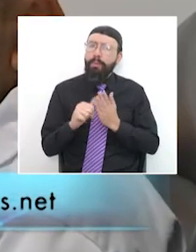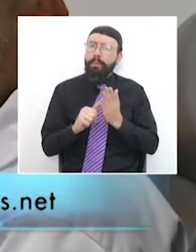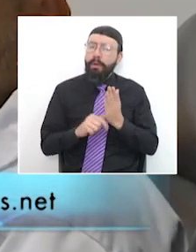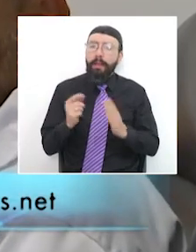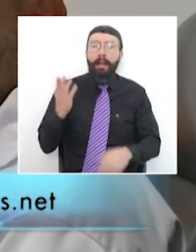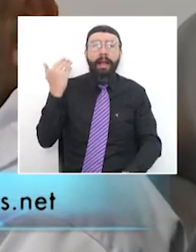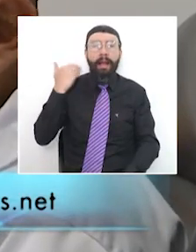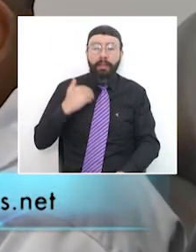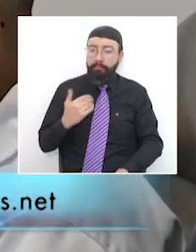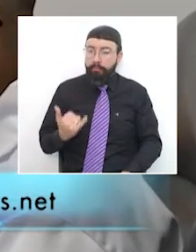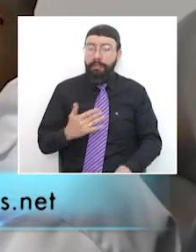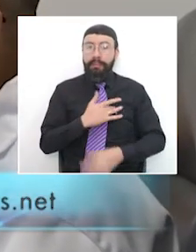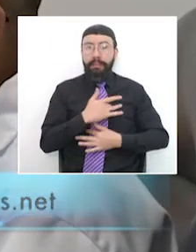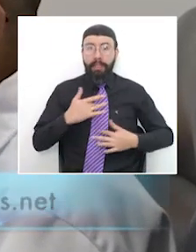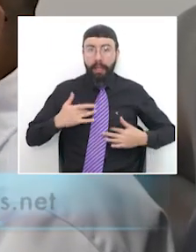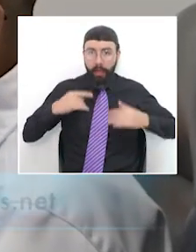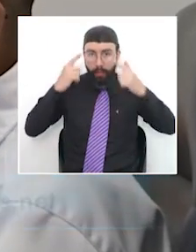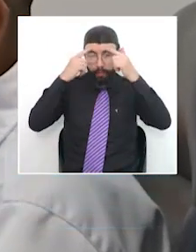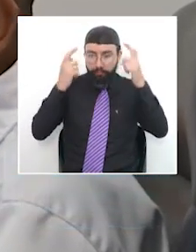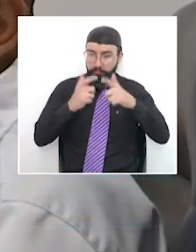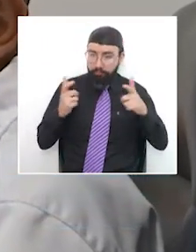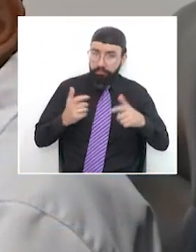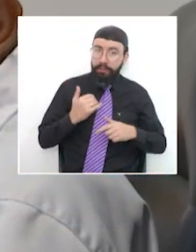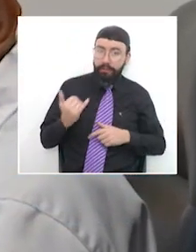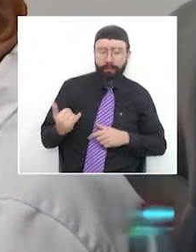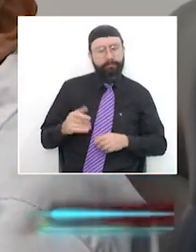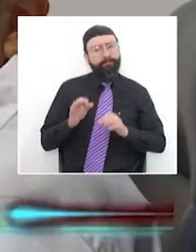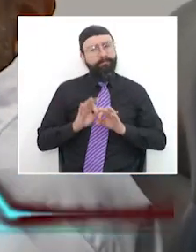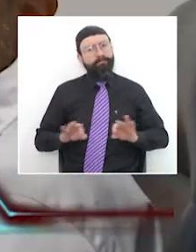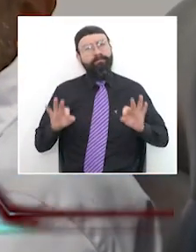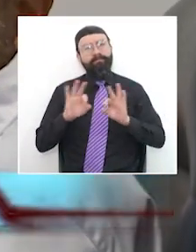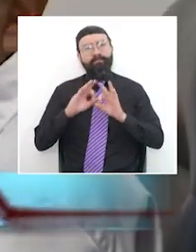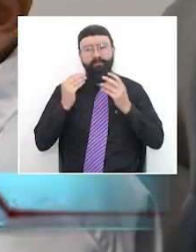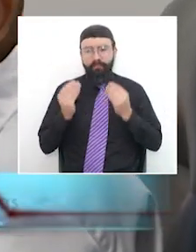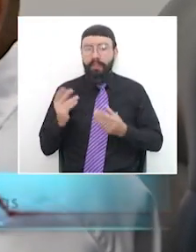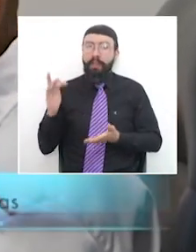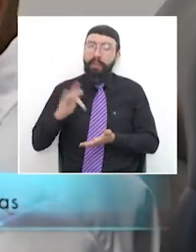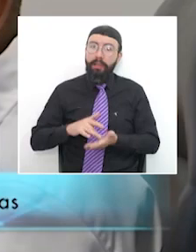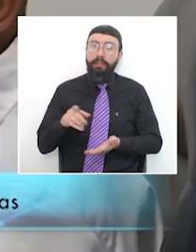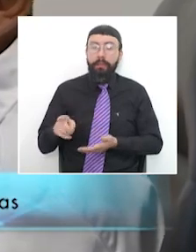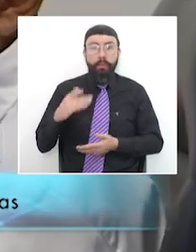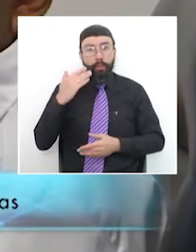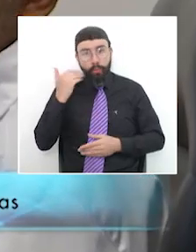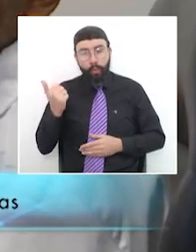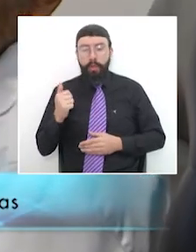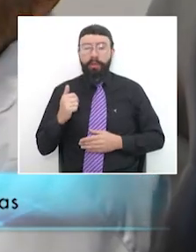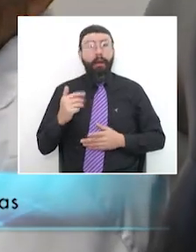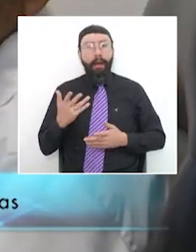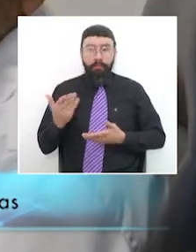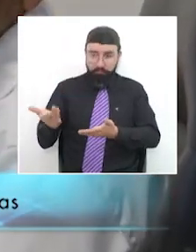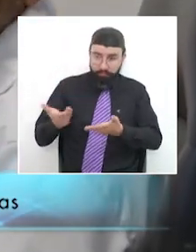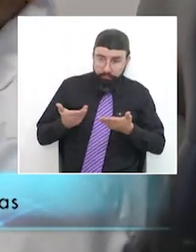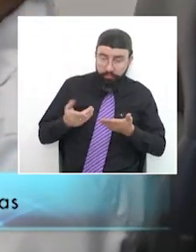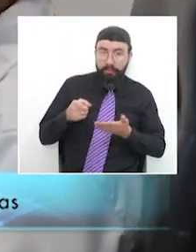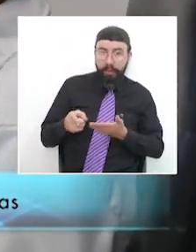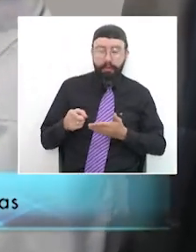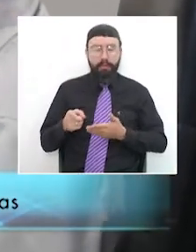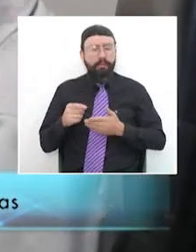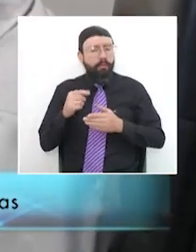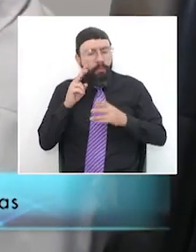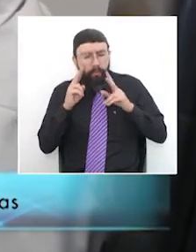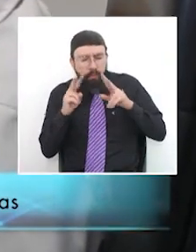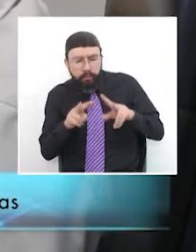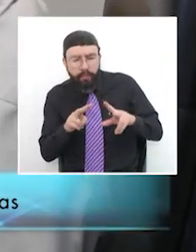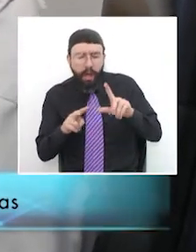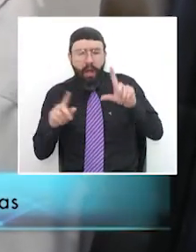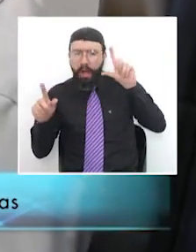hacen de salud pública, se da mucha importancia a la citología en las mujeres para hallar cáncer de cuello uterino,